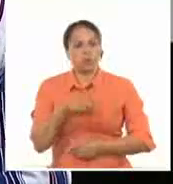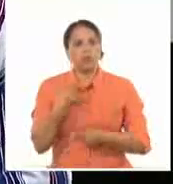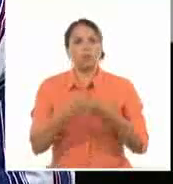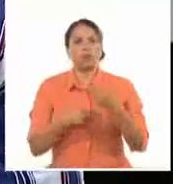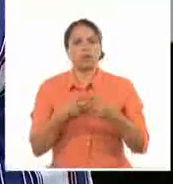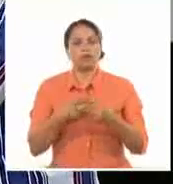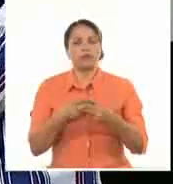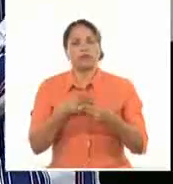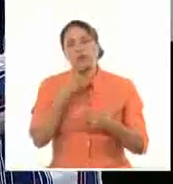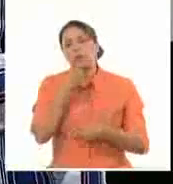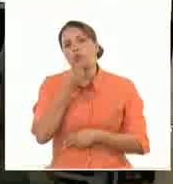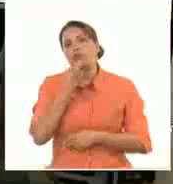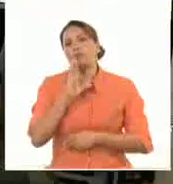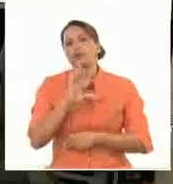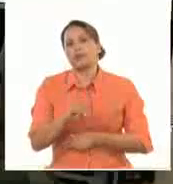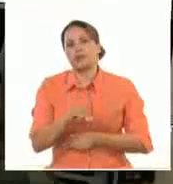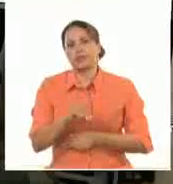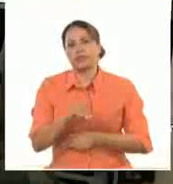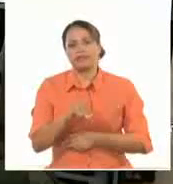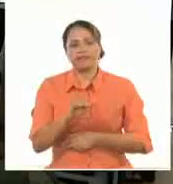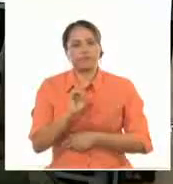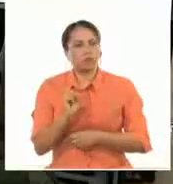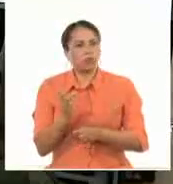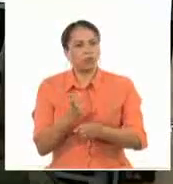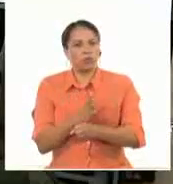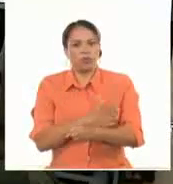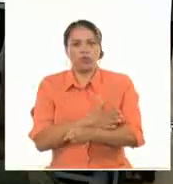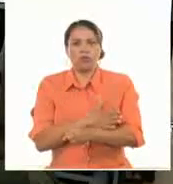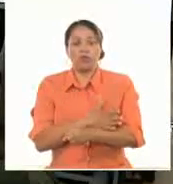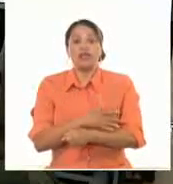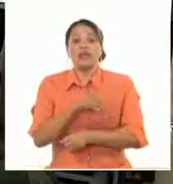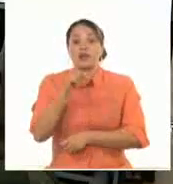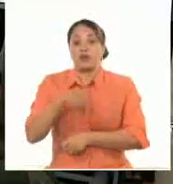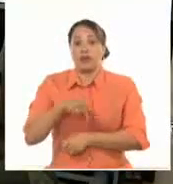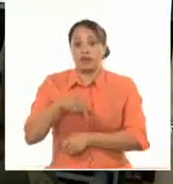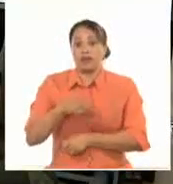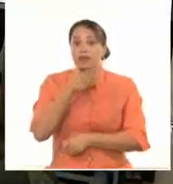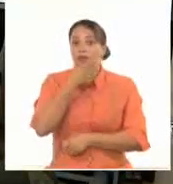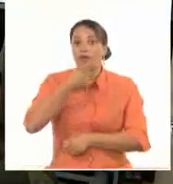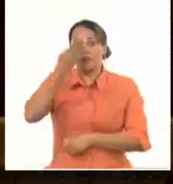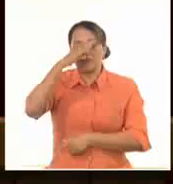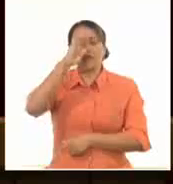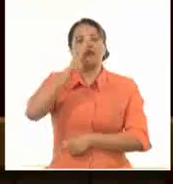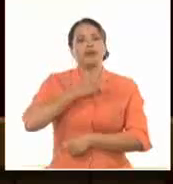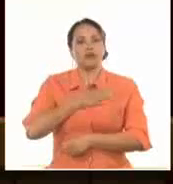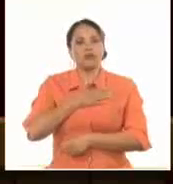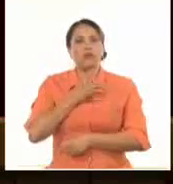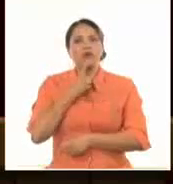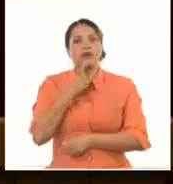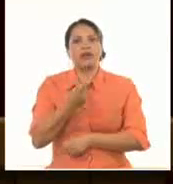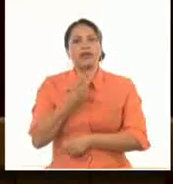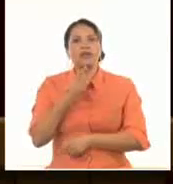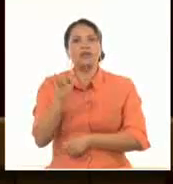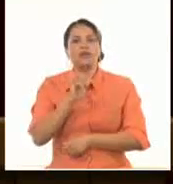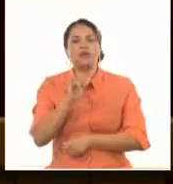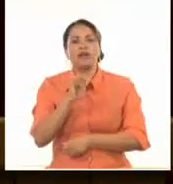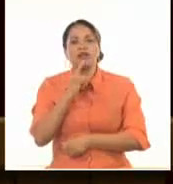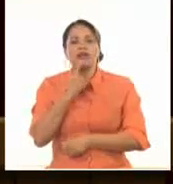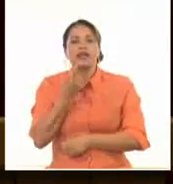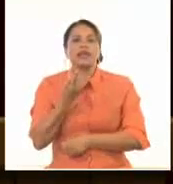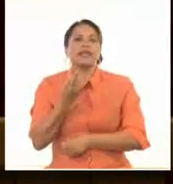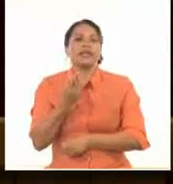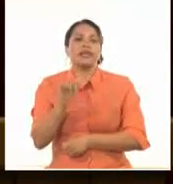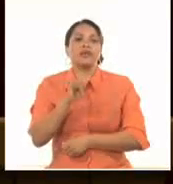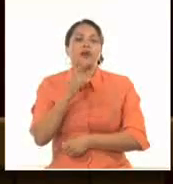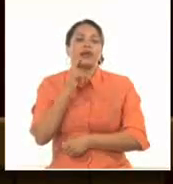podemos decir con sano y legítimo orgullo que los jóvenes cubanos encontraron su Moncada y lo asaltan todos